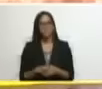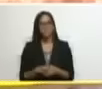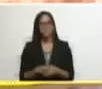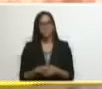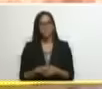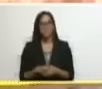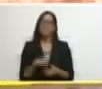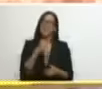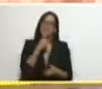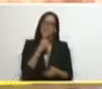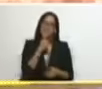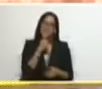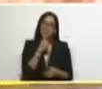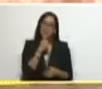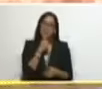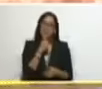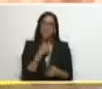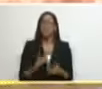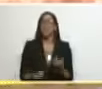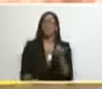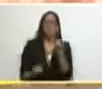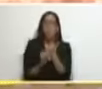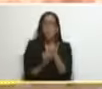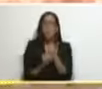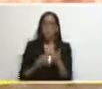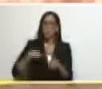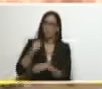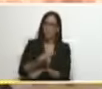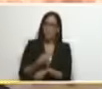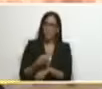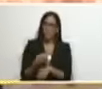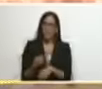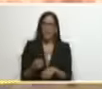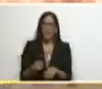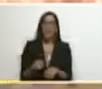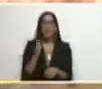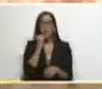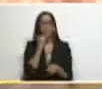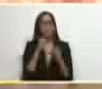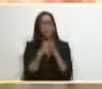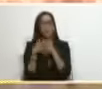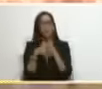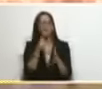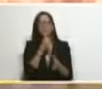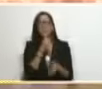¿Y quién le dio su apoyo y financiamiento a las conspiraciones de los Estados Unidos? ¿Quién?